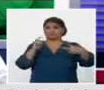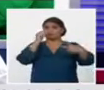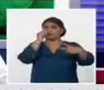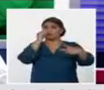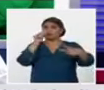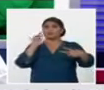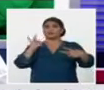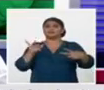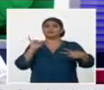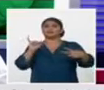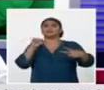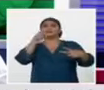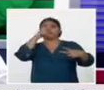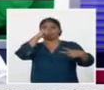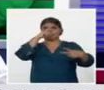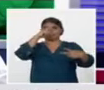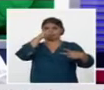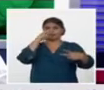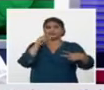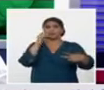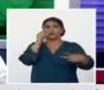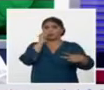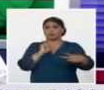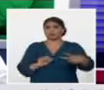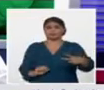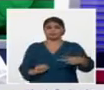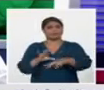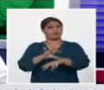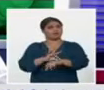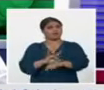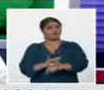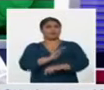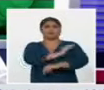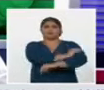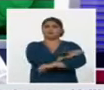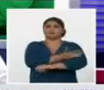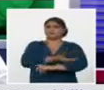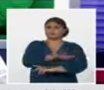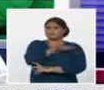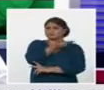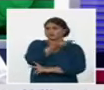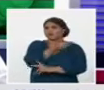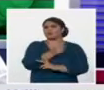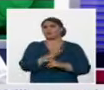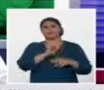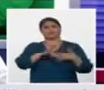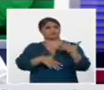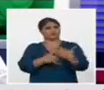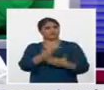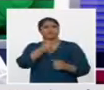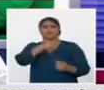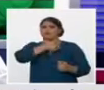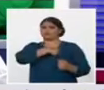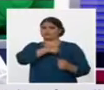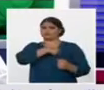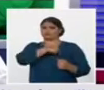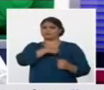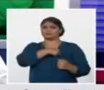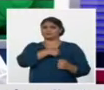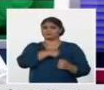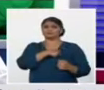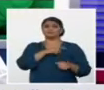antecedentes de hipertensión arterial, cardiopatía isquémica, enfermedad